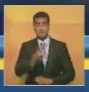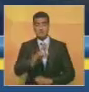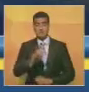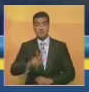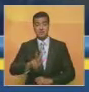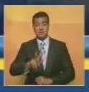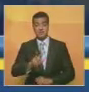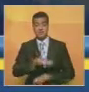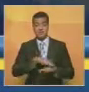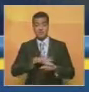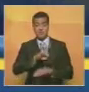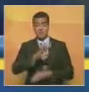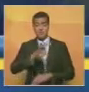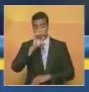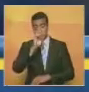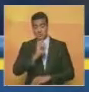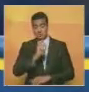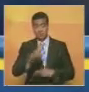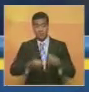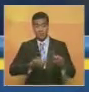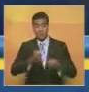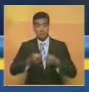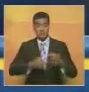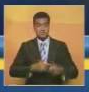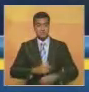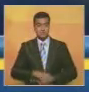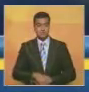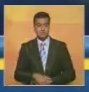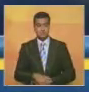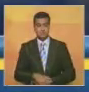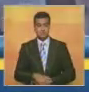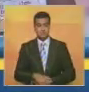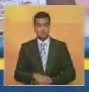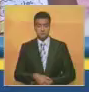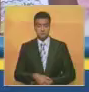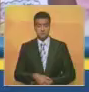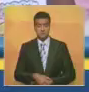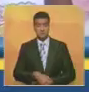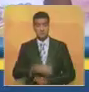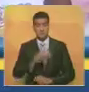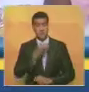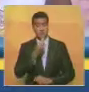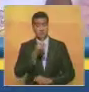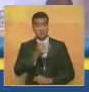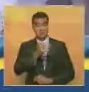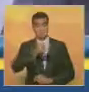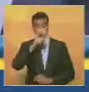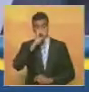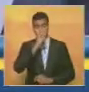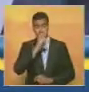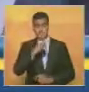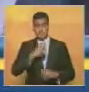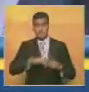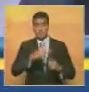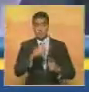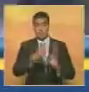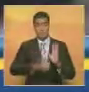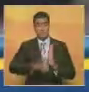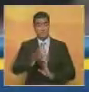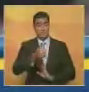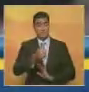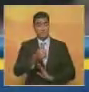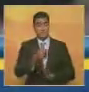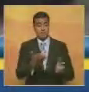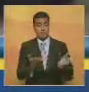de 24 este último comerciante de ropa mientras que el adolescente de 17 años y primos de los dos primeros no